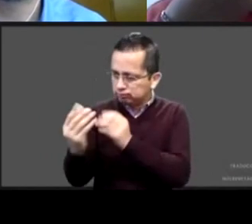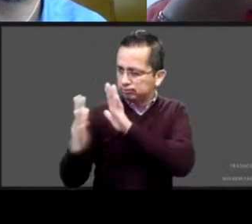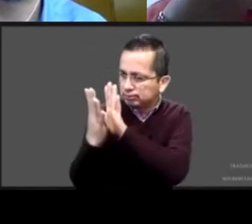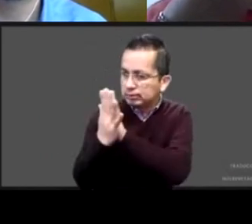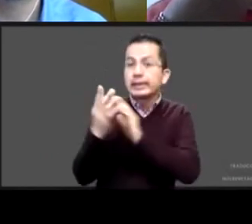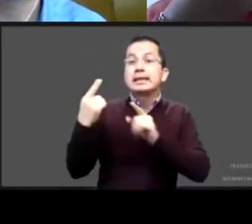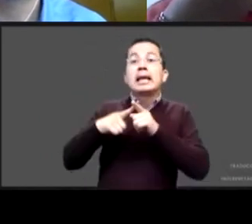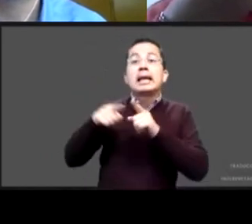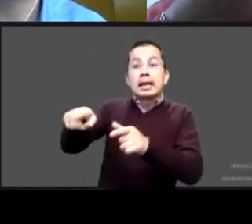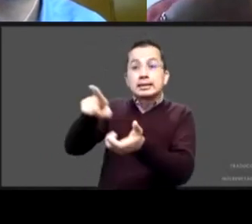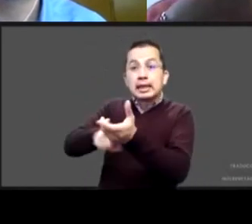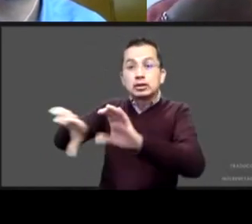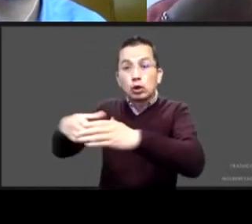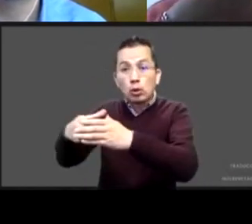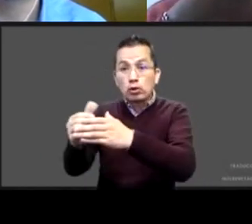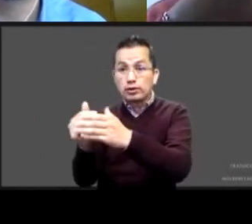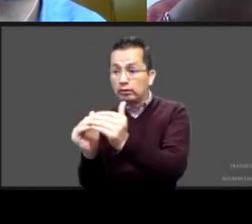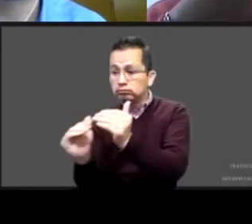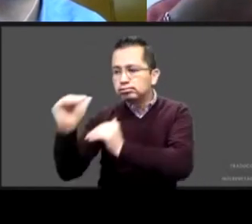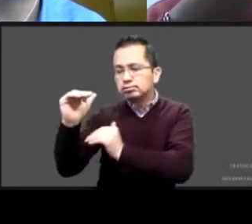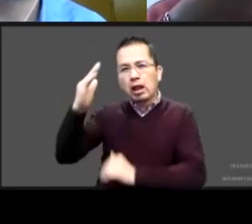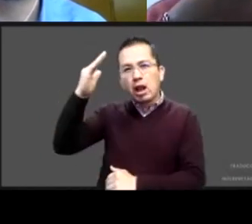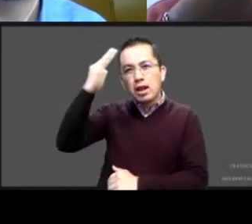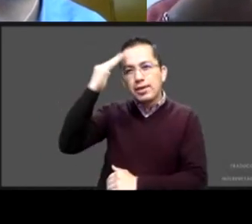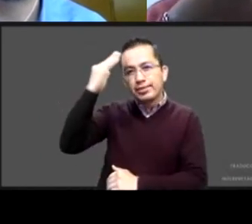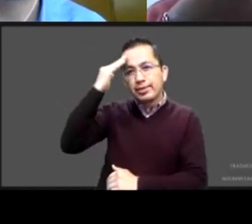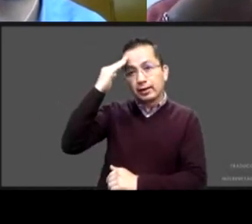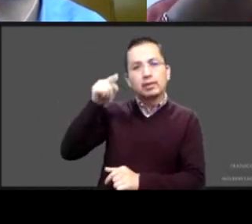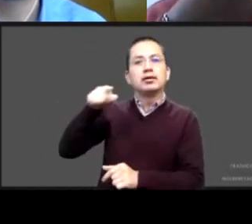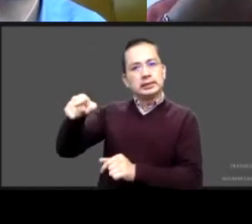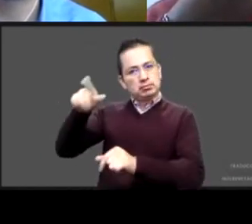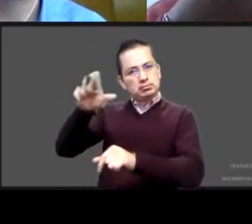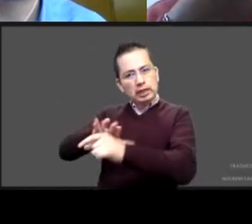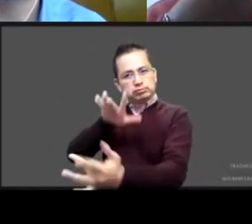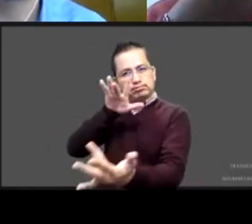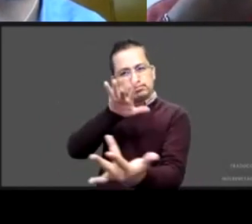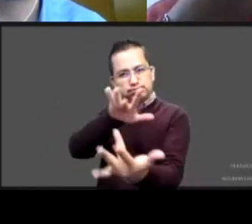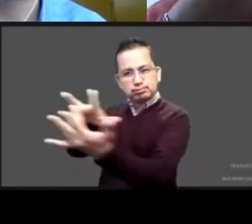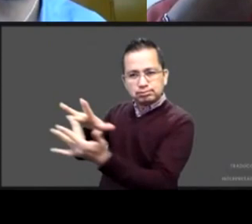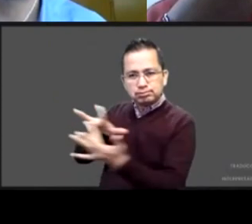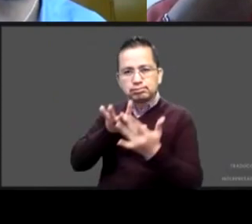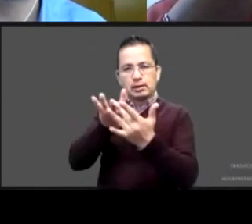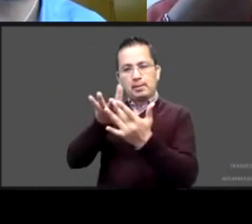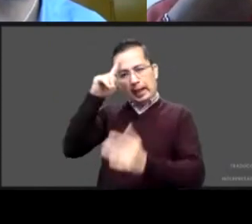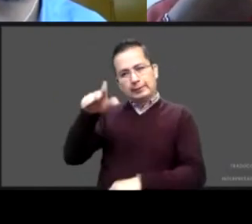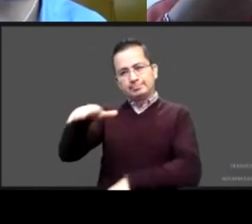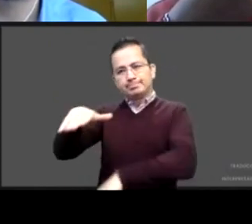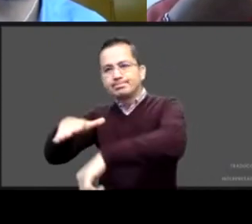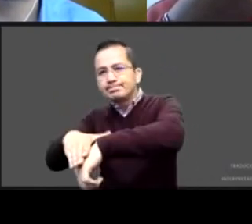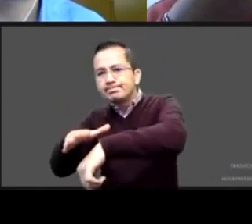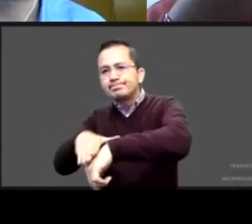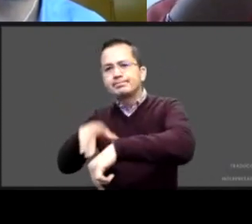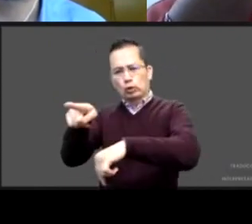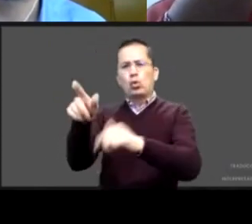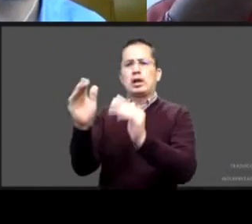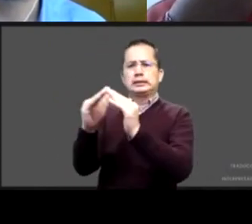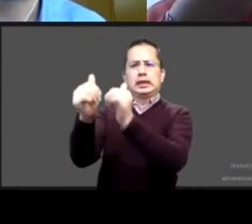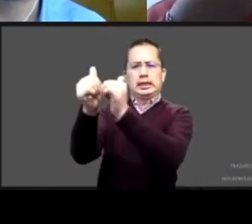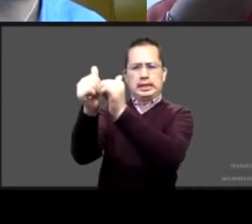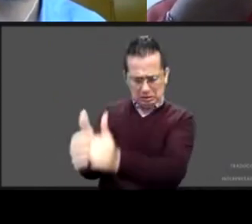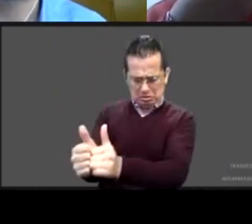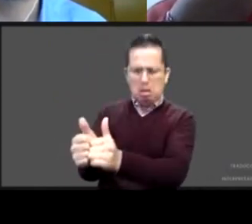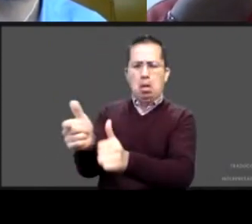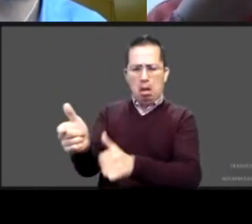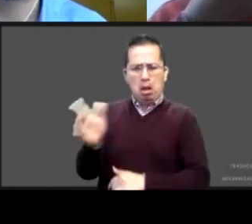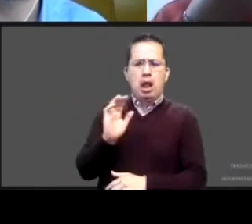y a ellas, para que puedan tener como este vínculo de sí, quédate en tu casa, pero si necesitas una atención, ven a